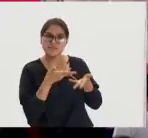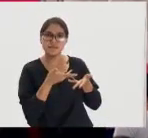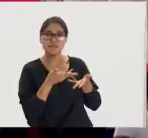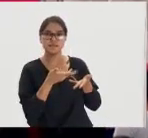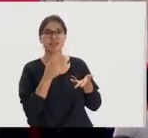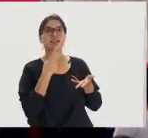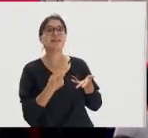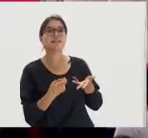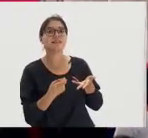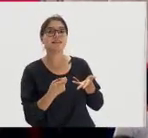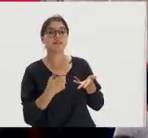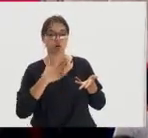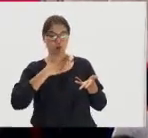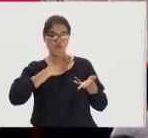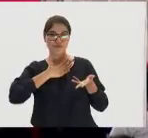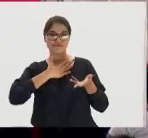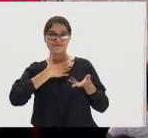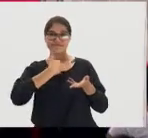Uno.